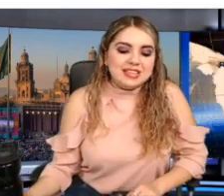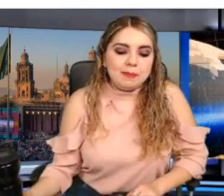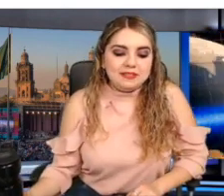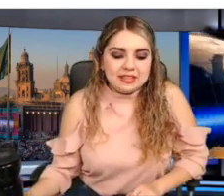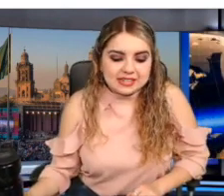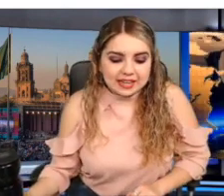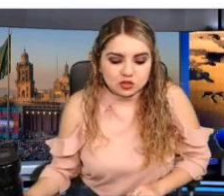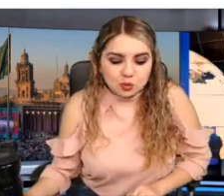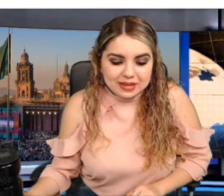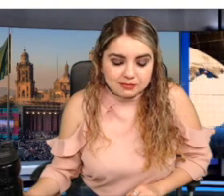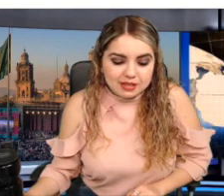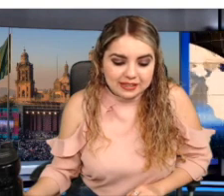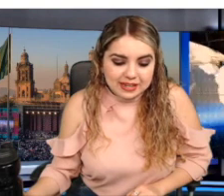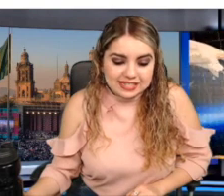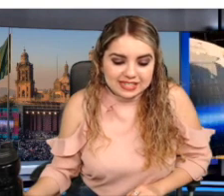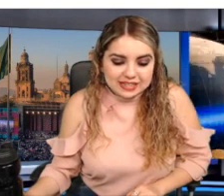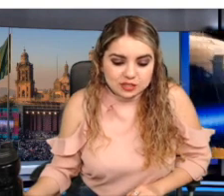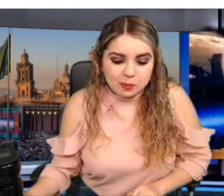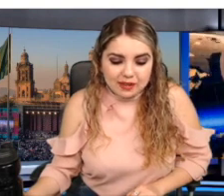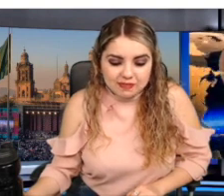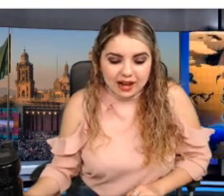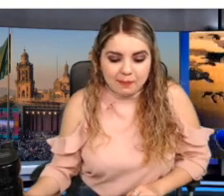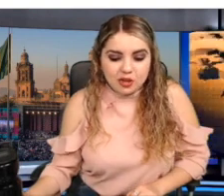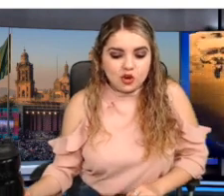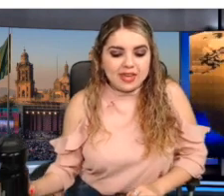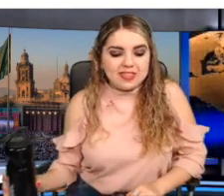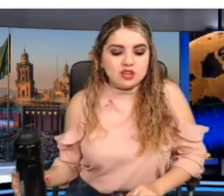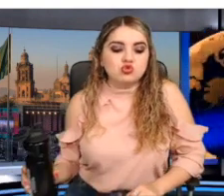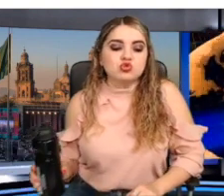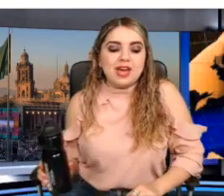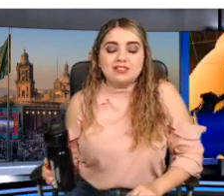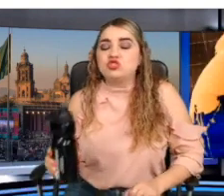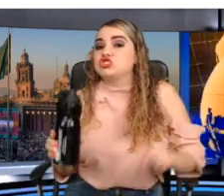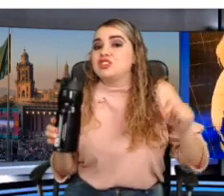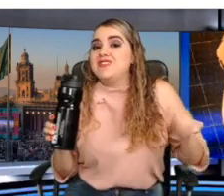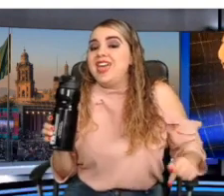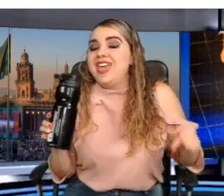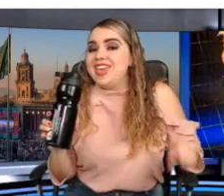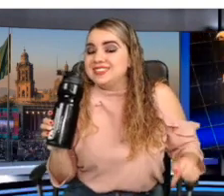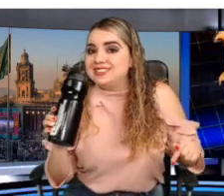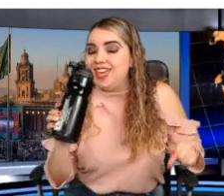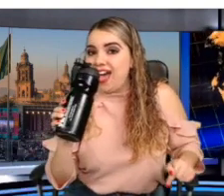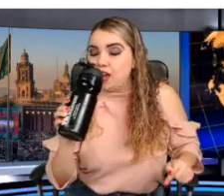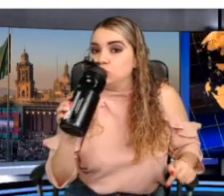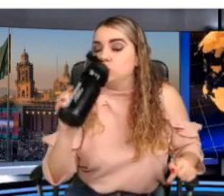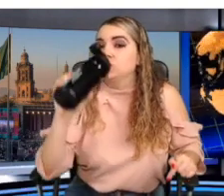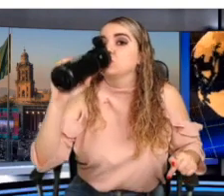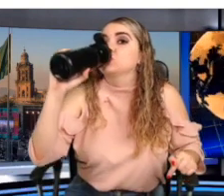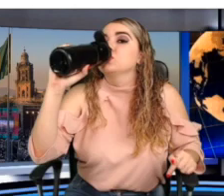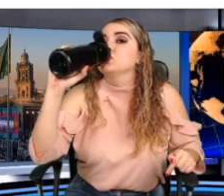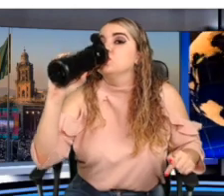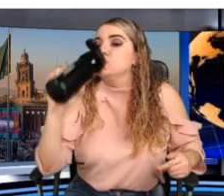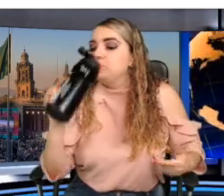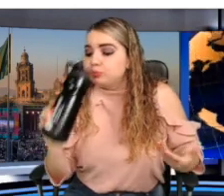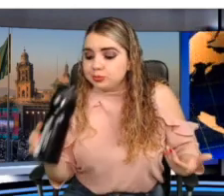Públicas, dependencia que a su vez mantiene sin transparentar la mayoría de sus gastos de este año.